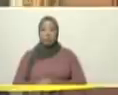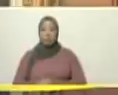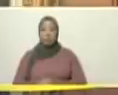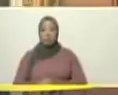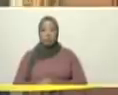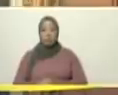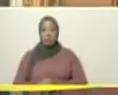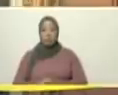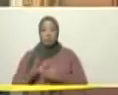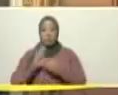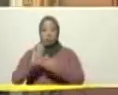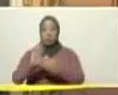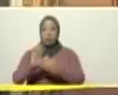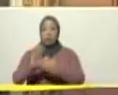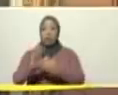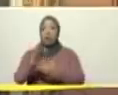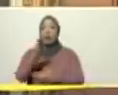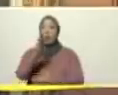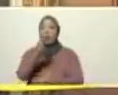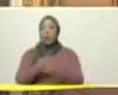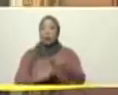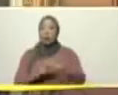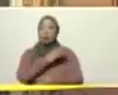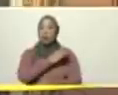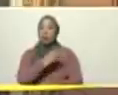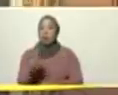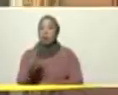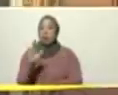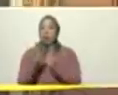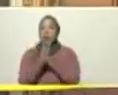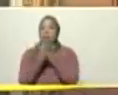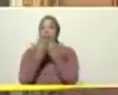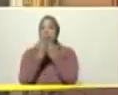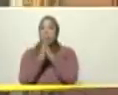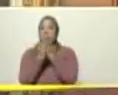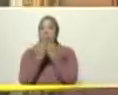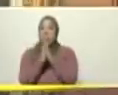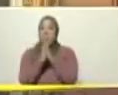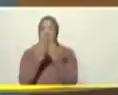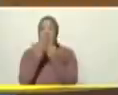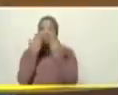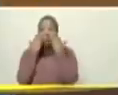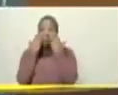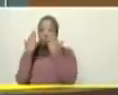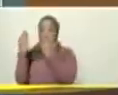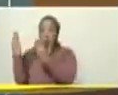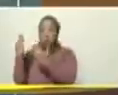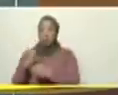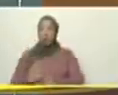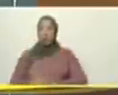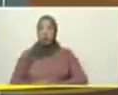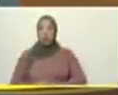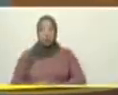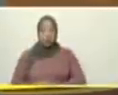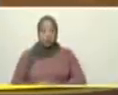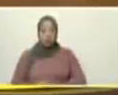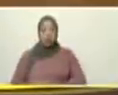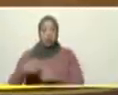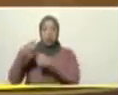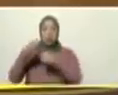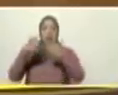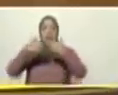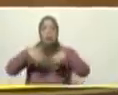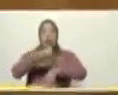bautizar la edición venezolana del libro El Imperio de la Vigilancia, de Ignacio Ramonet. Y quisiera que el profesor